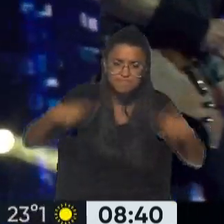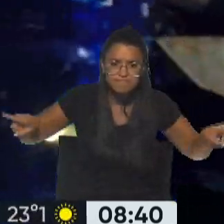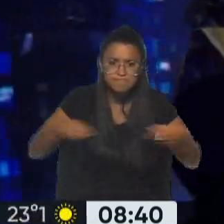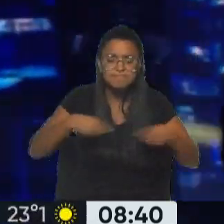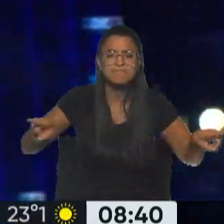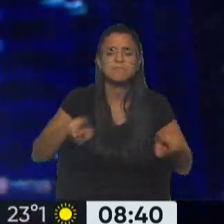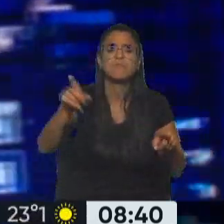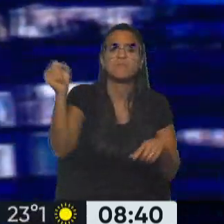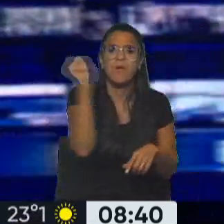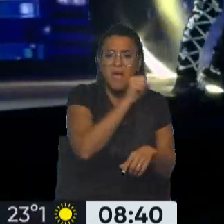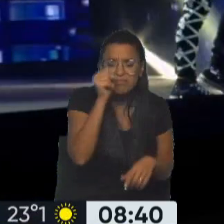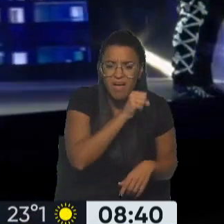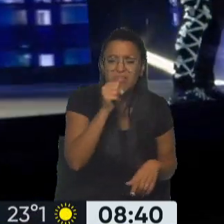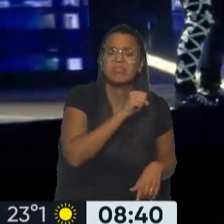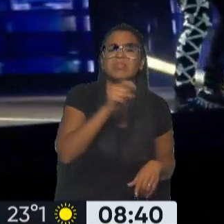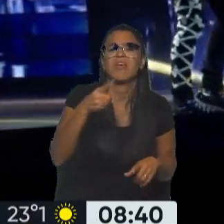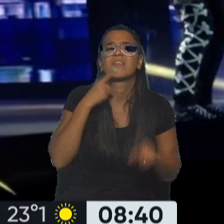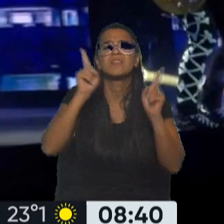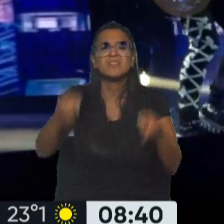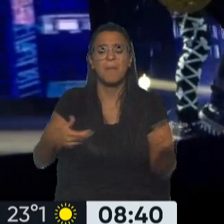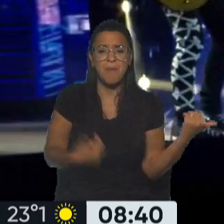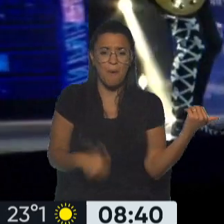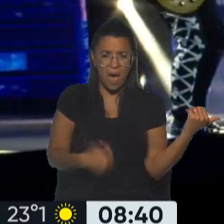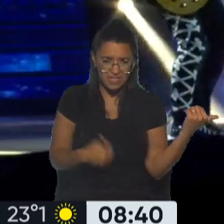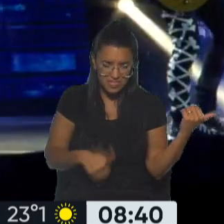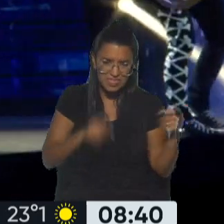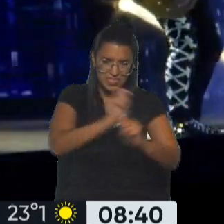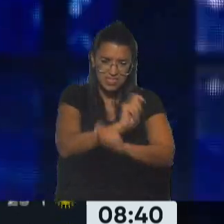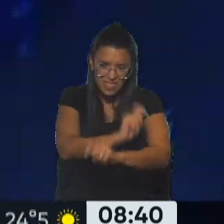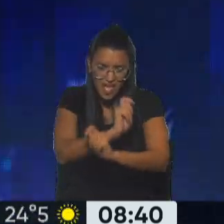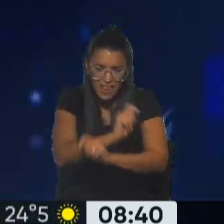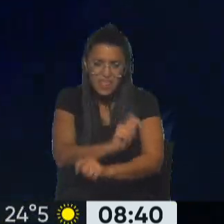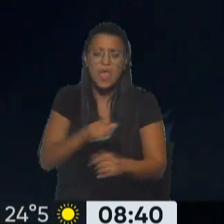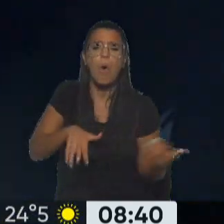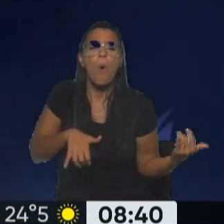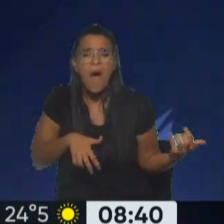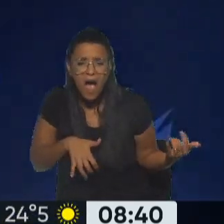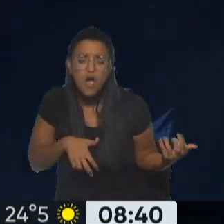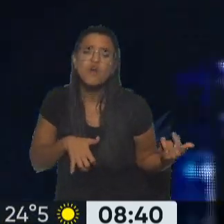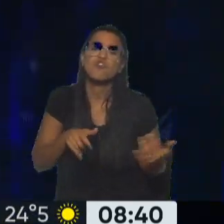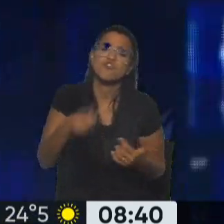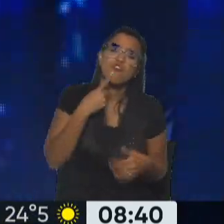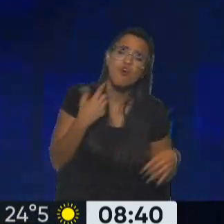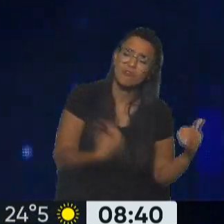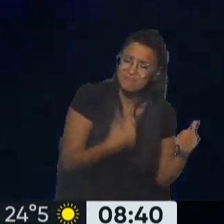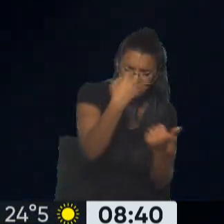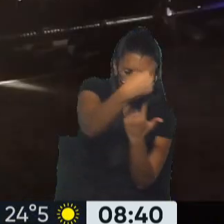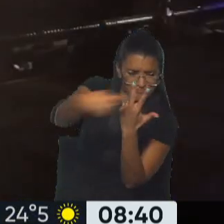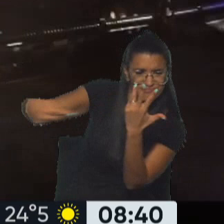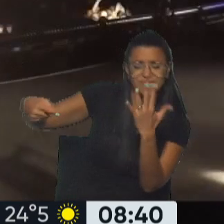a James Hetfield en la voz, a Lars Ulrich en la batería, a Robert Trujillo en el bajo, a Kirk Hammett en la guitarra, y dieron un